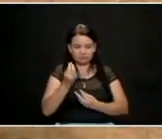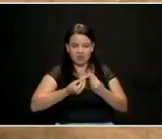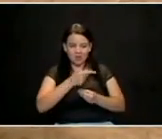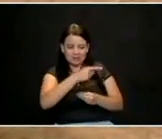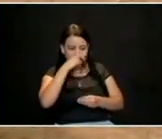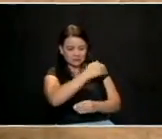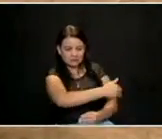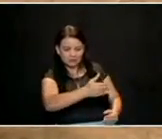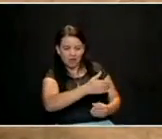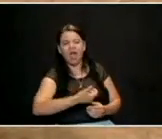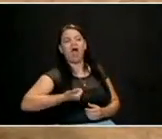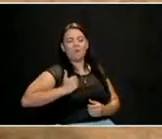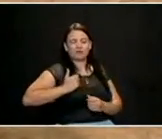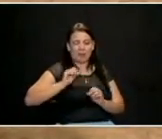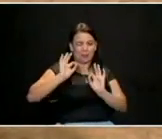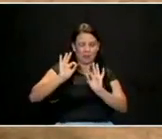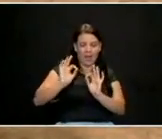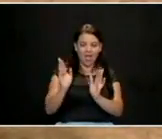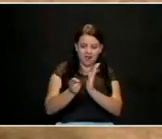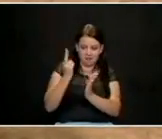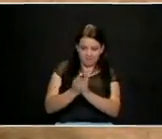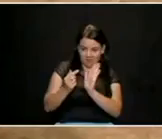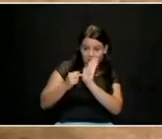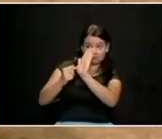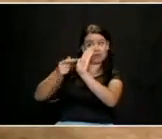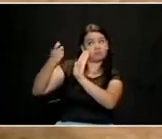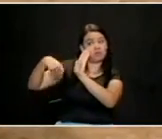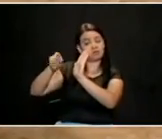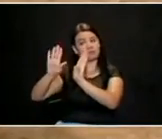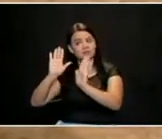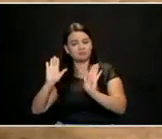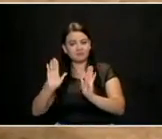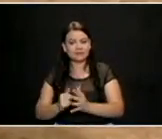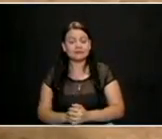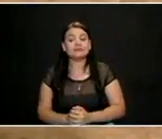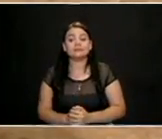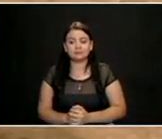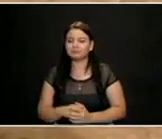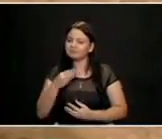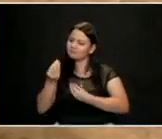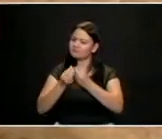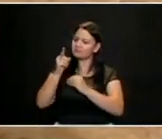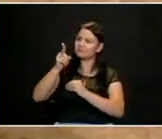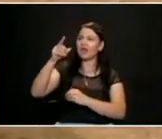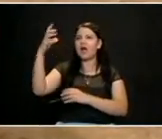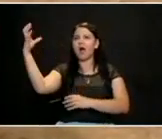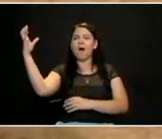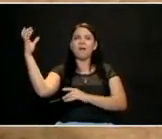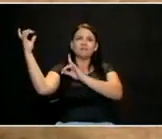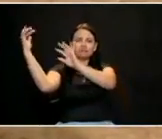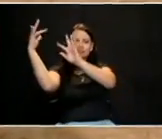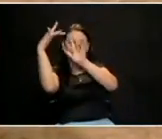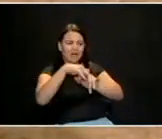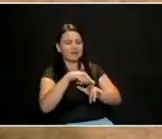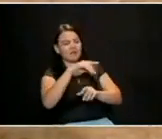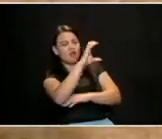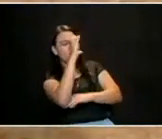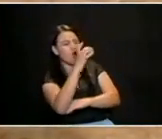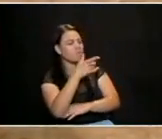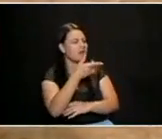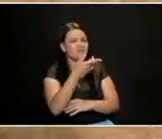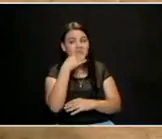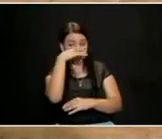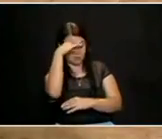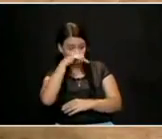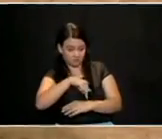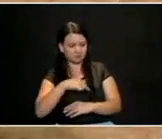muchos de los turistas están llegando a casas Airbnb, casas que rentan por horas o por días, y a casas de recreo, muchas